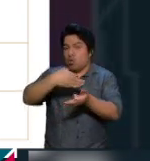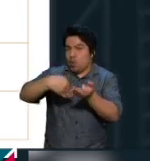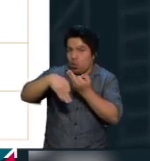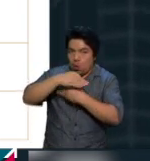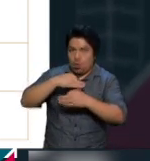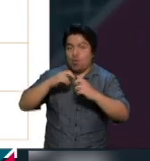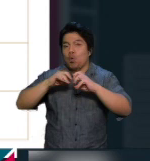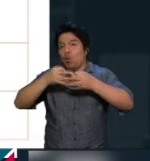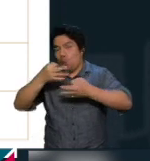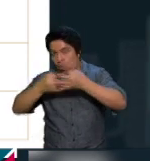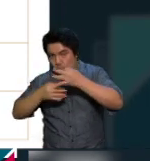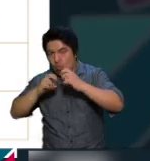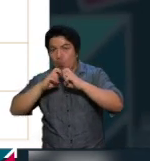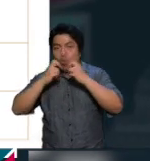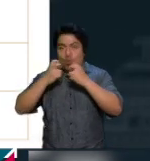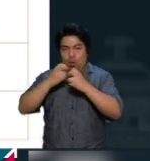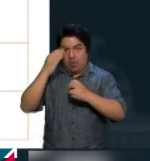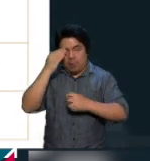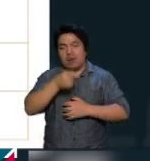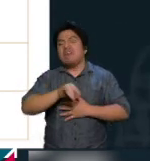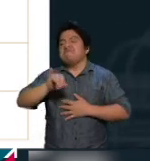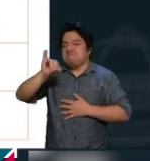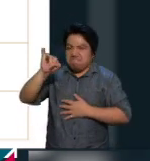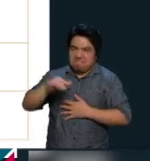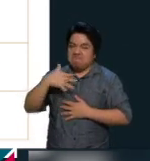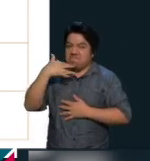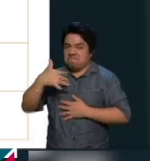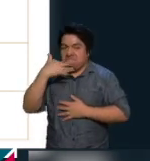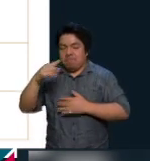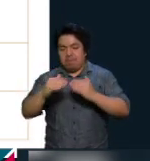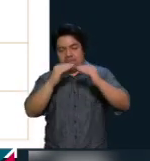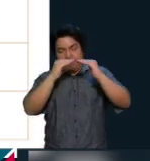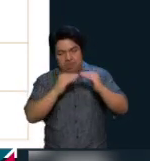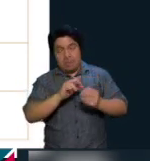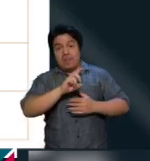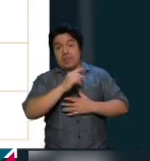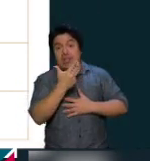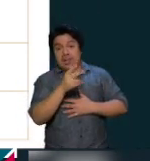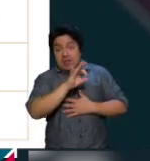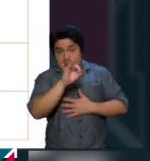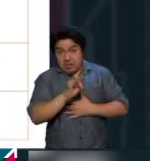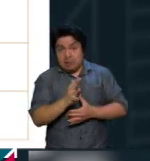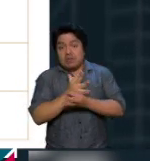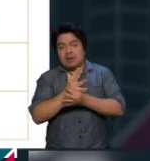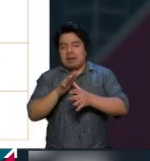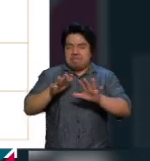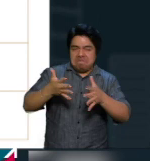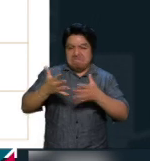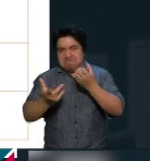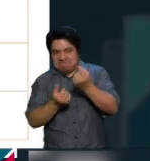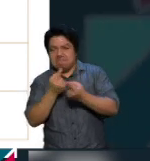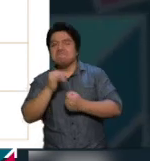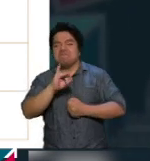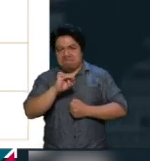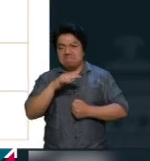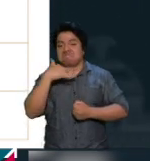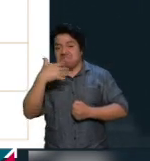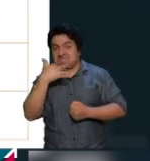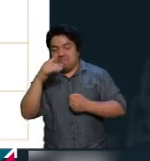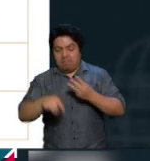ministros, magistrados o jueces son corruptos. 38% dijo que la mayoría son corruptos.